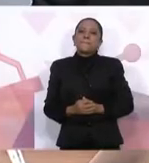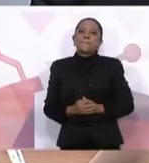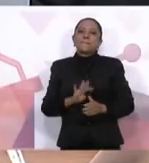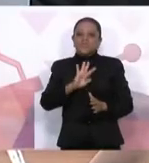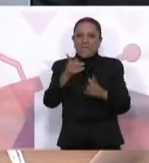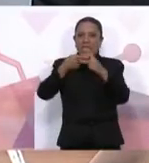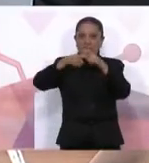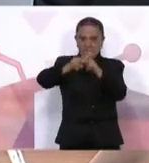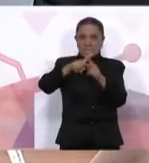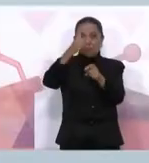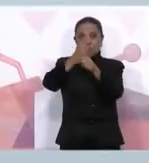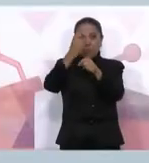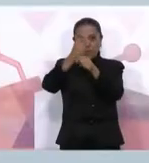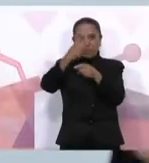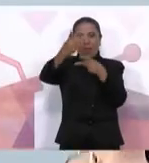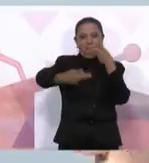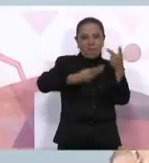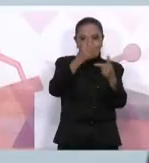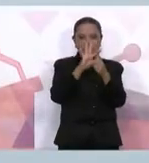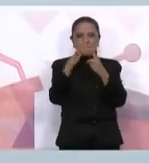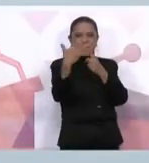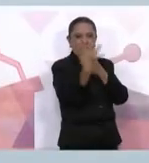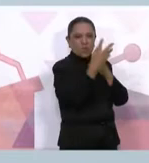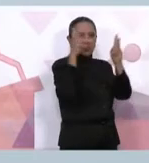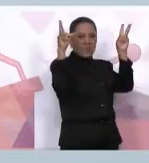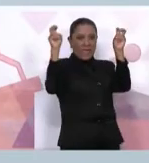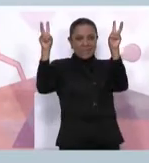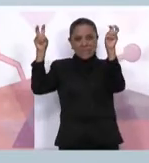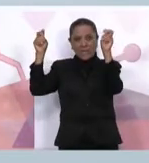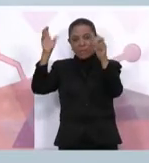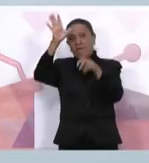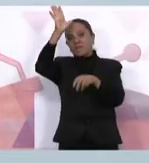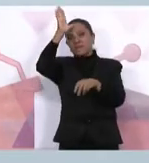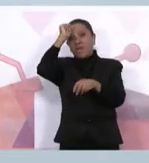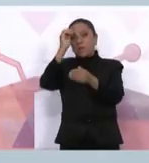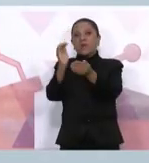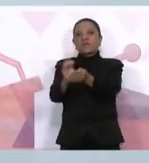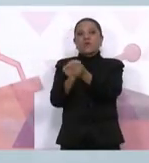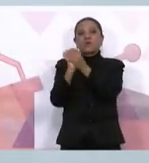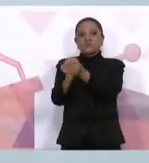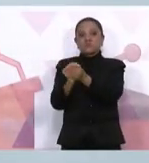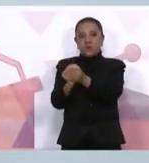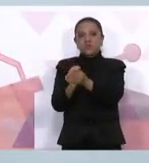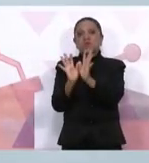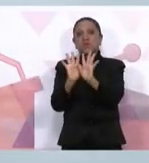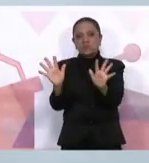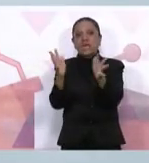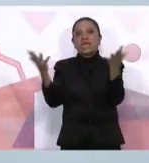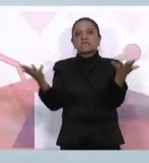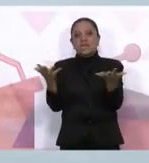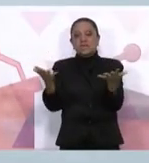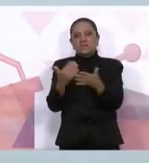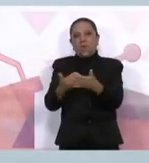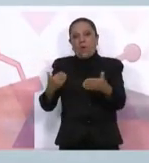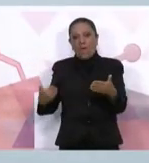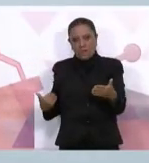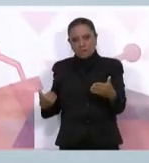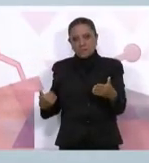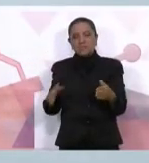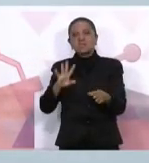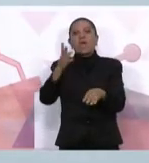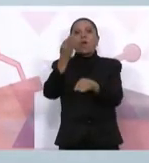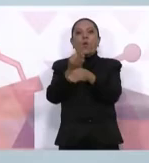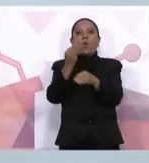temática de acuerdo al sorteo que se realizó previamente toca el turno de víctor manuel caballero solano